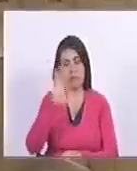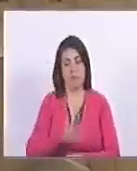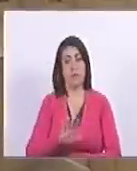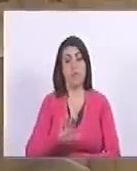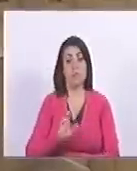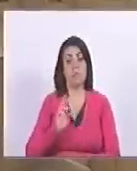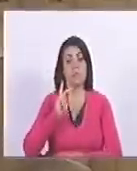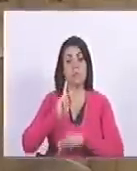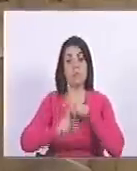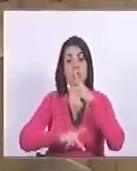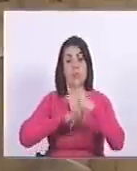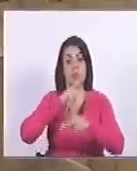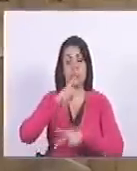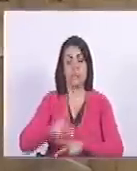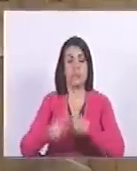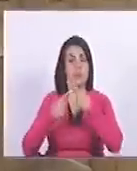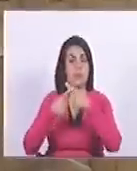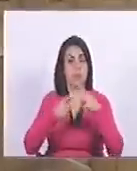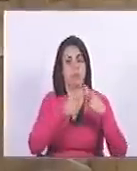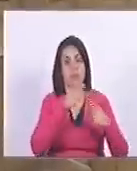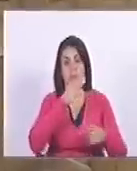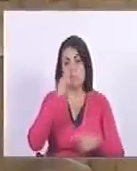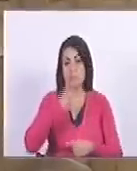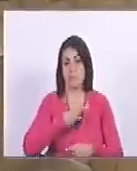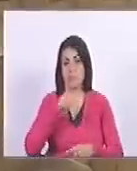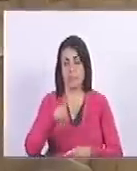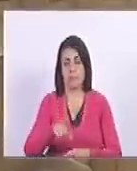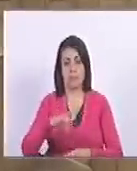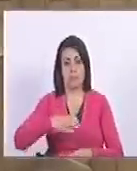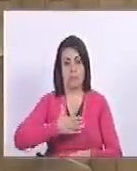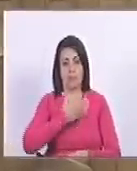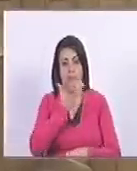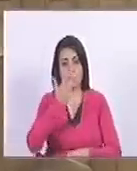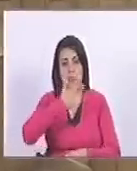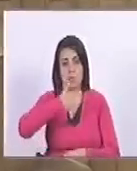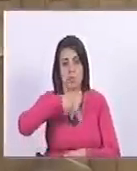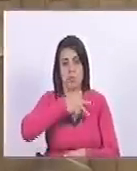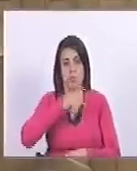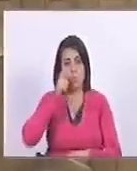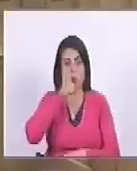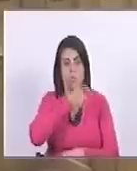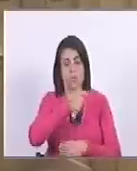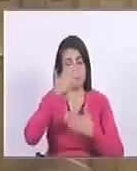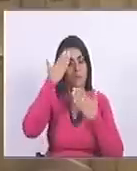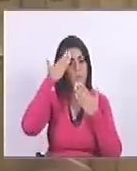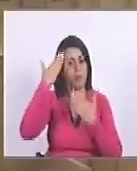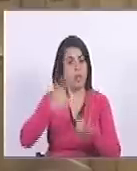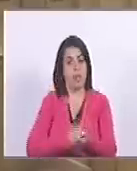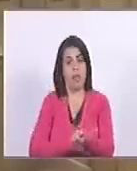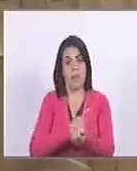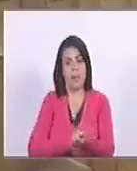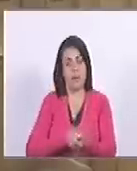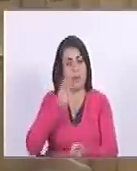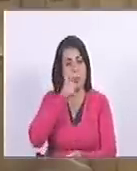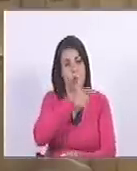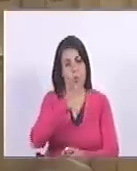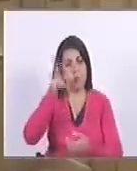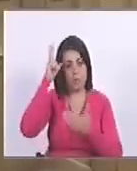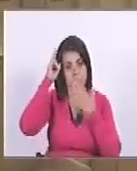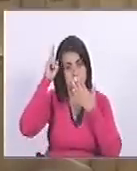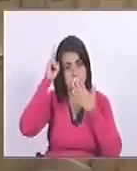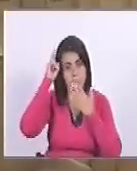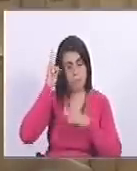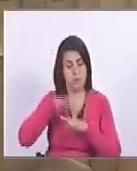somos producto de distintas realidades, del canto de nuestros pueblos originarios, y saludamos a nuestros hermanos de los pueblos